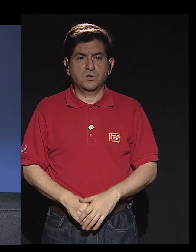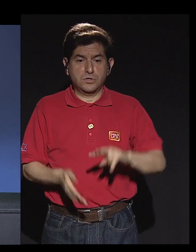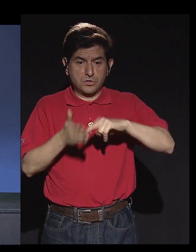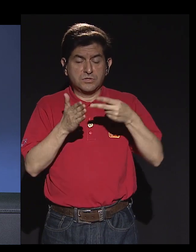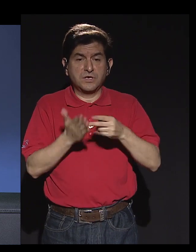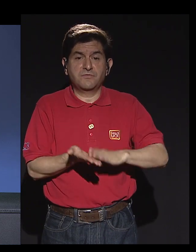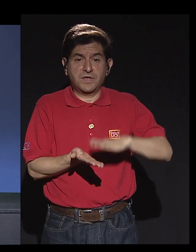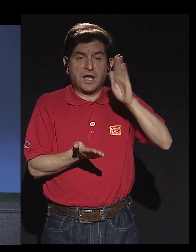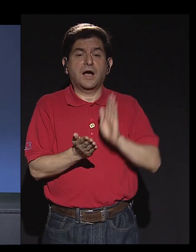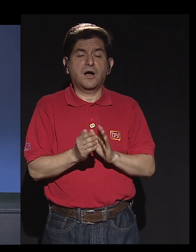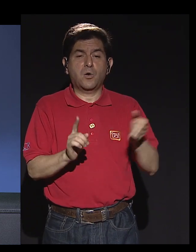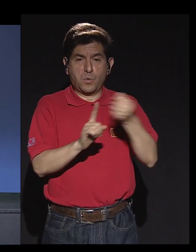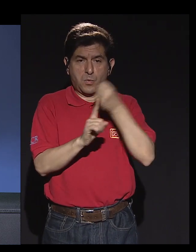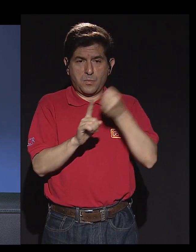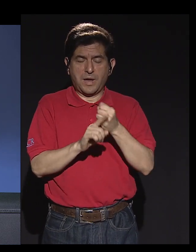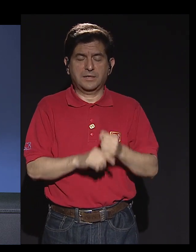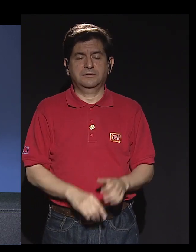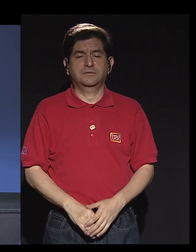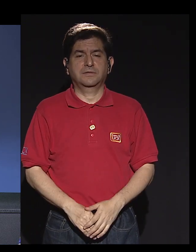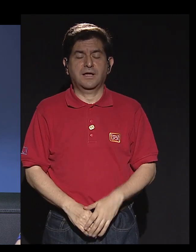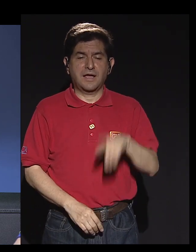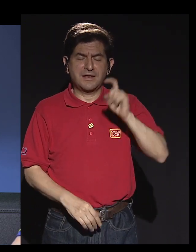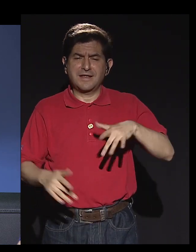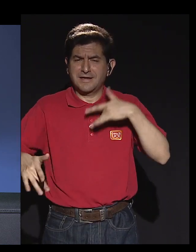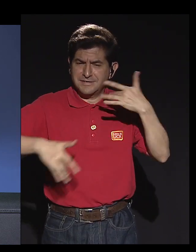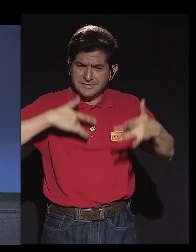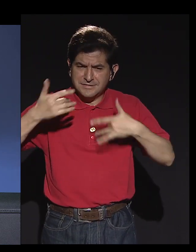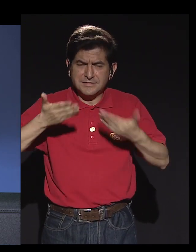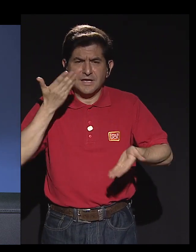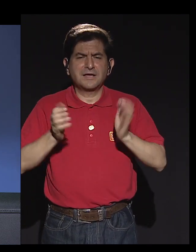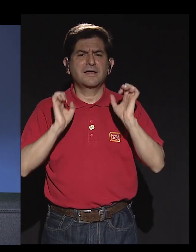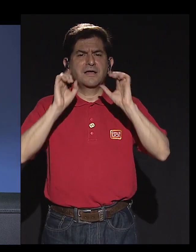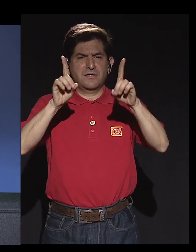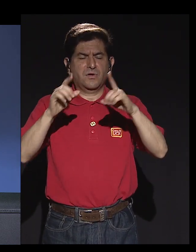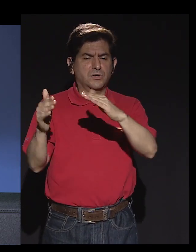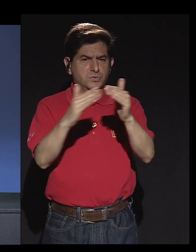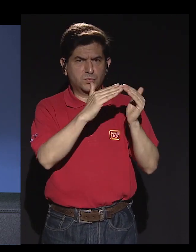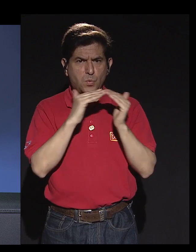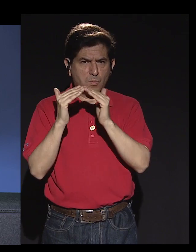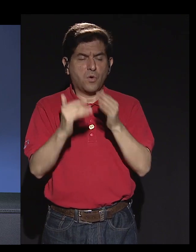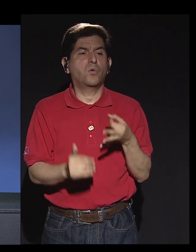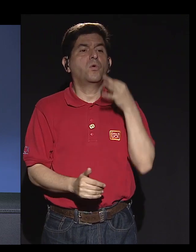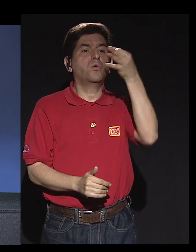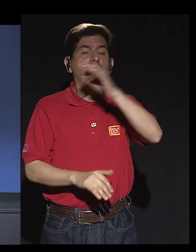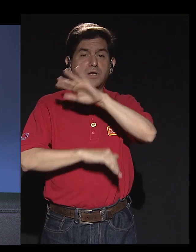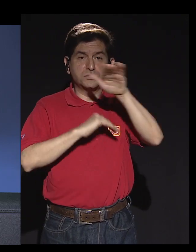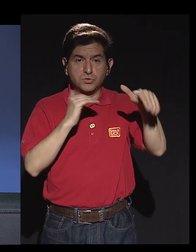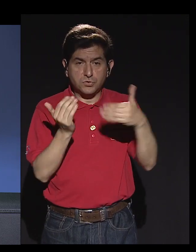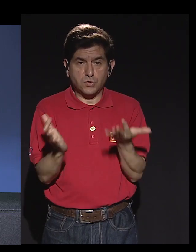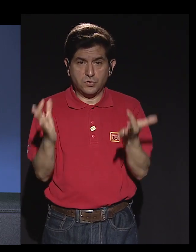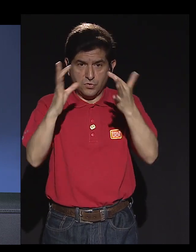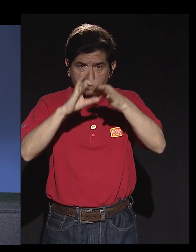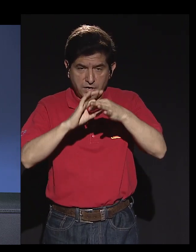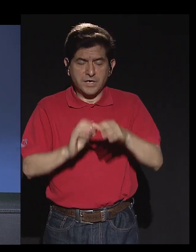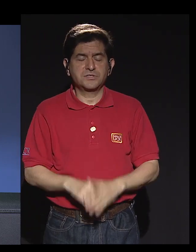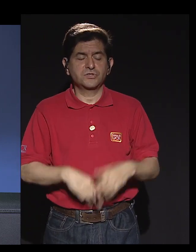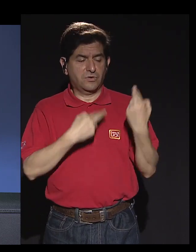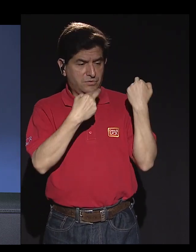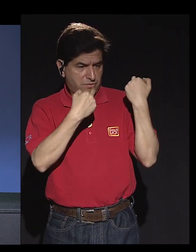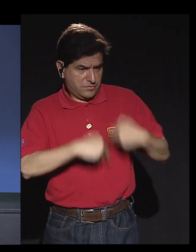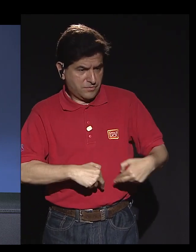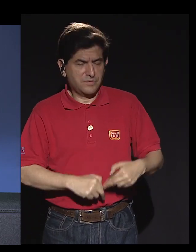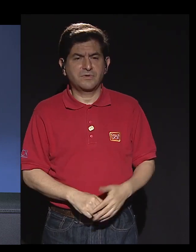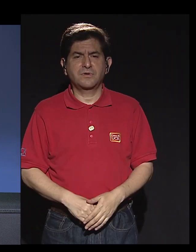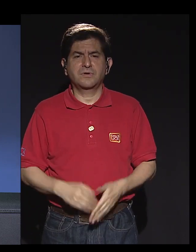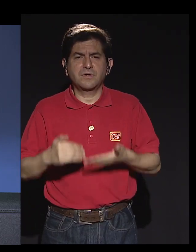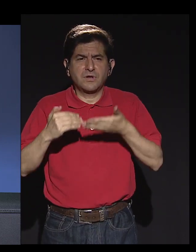violencia. Entonces, es necesario sensibilizar y tal vez educar a las poblaciones que vienen en torno a esas formas